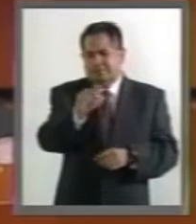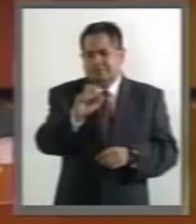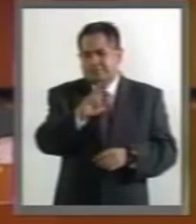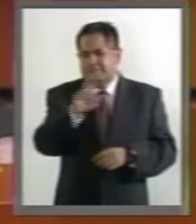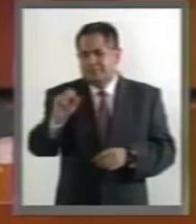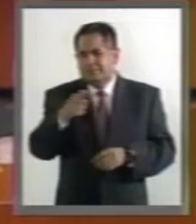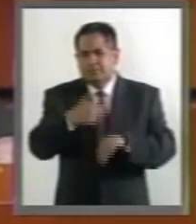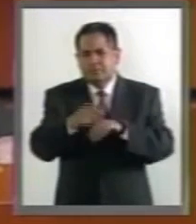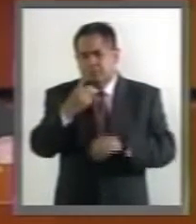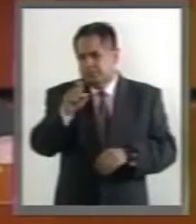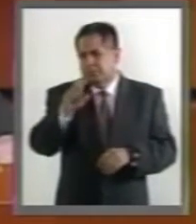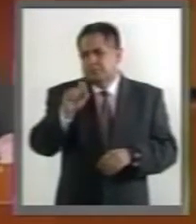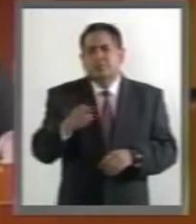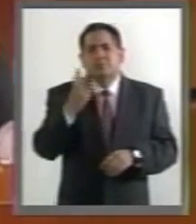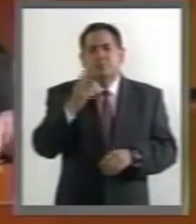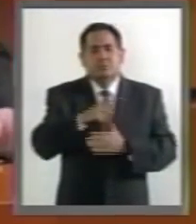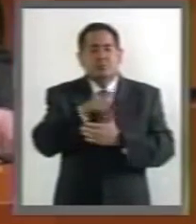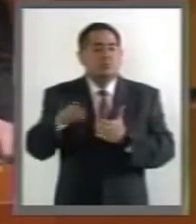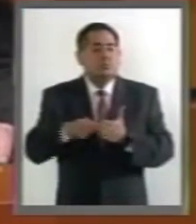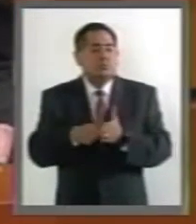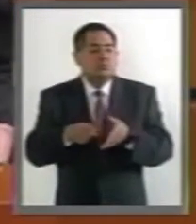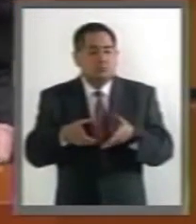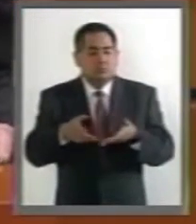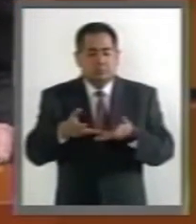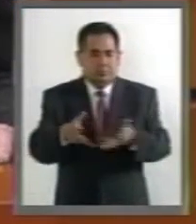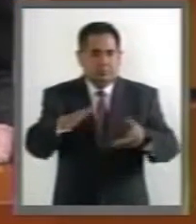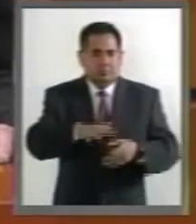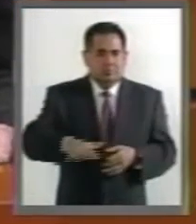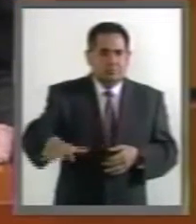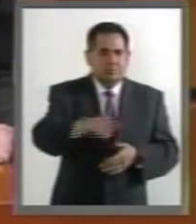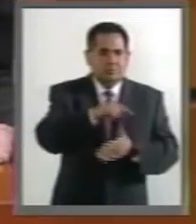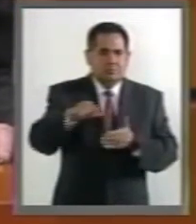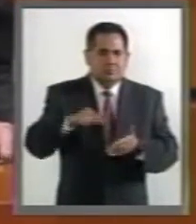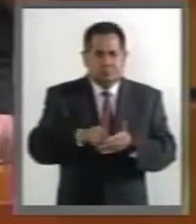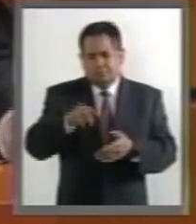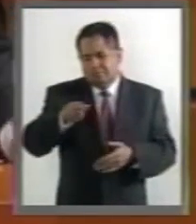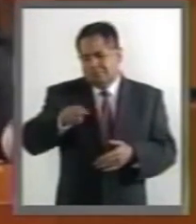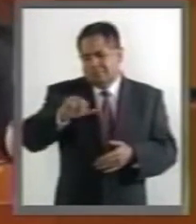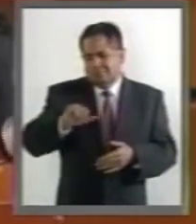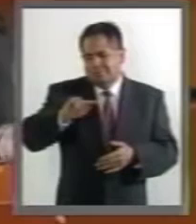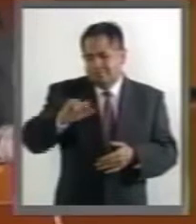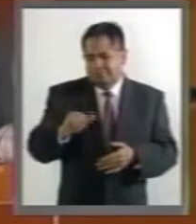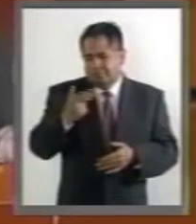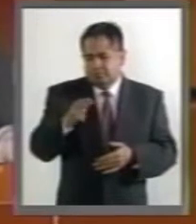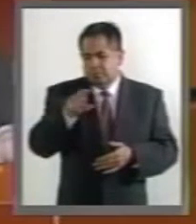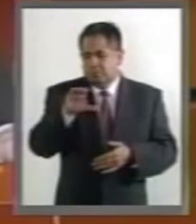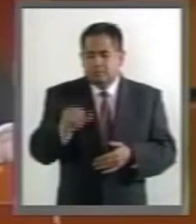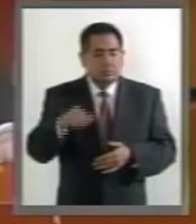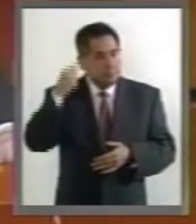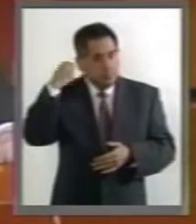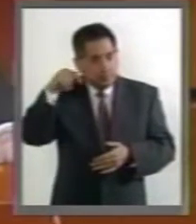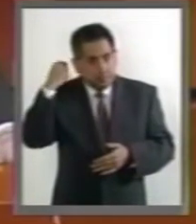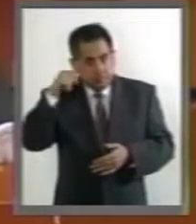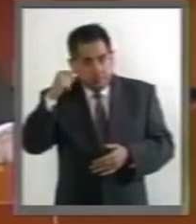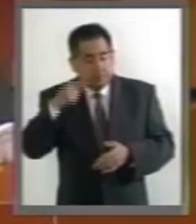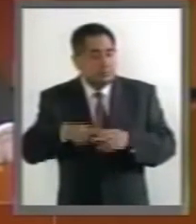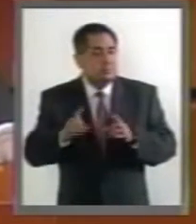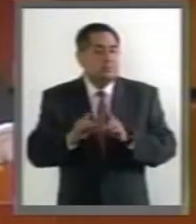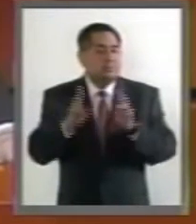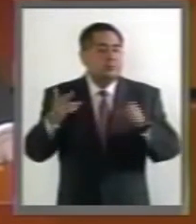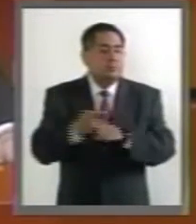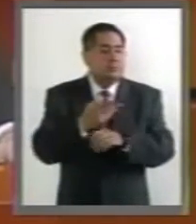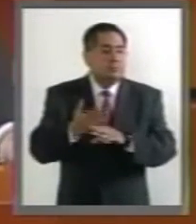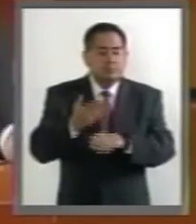123, ubicado en el ejido, el sitio Nacajuca, Tabasco, el cual ocurrió